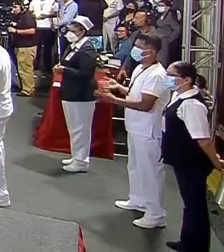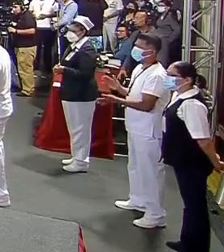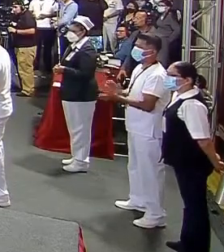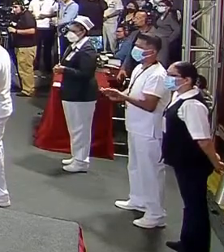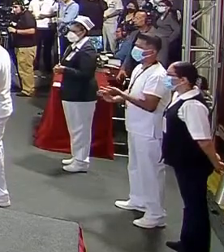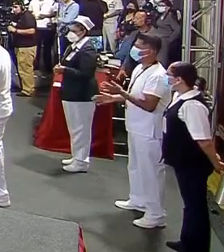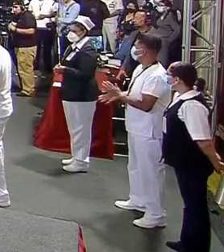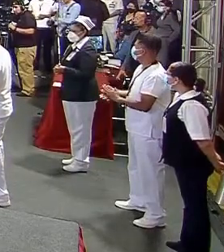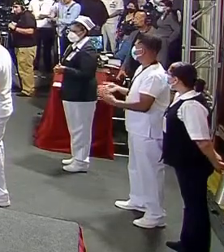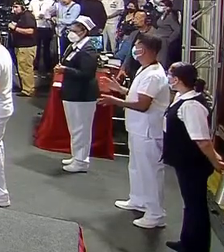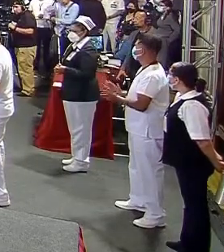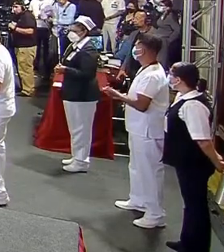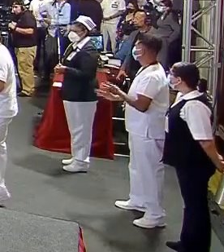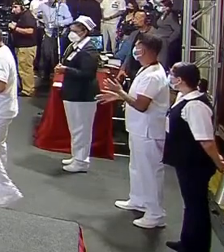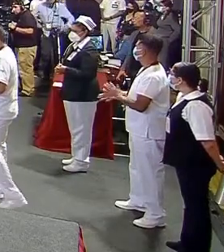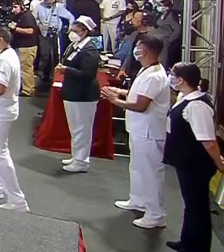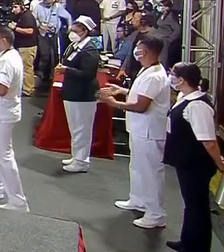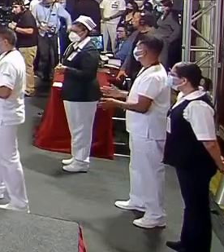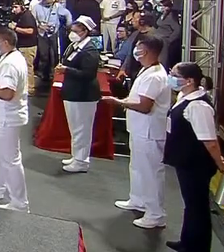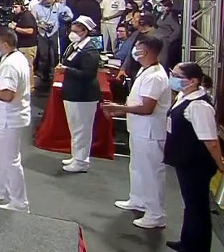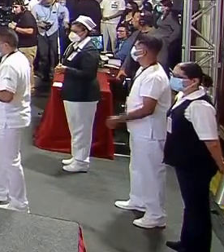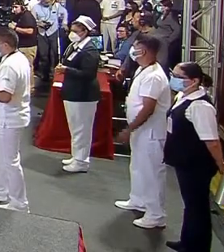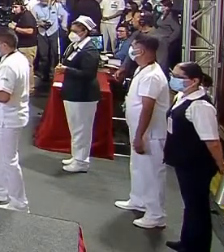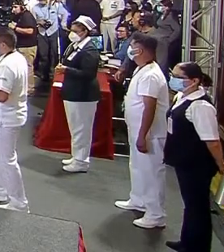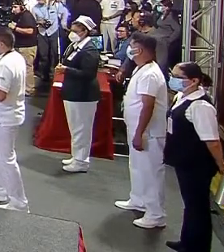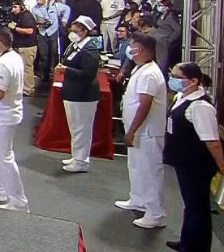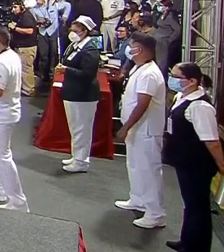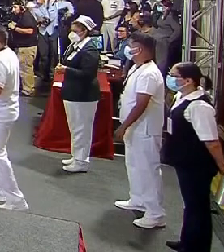embarazadas, alguna embarazada.